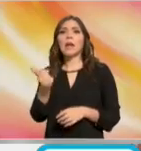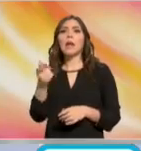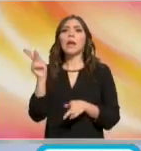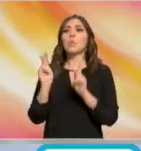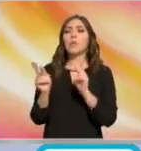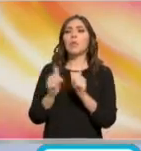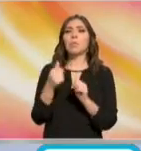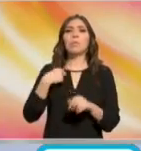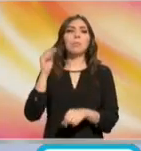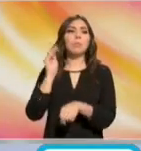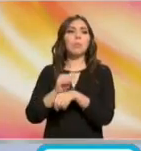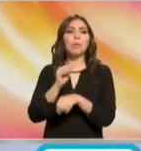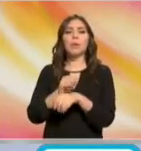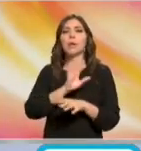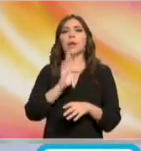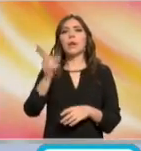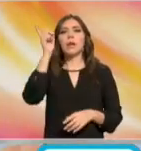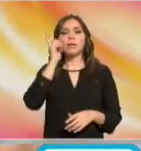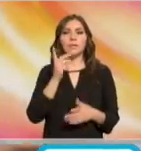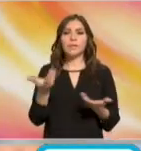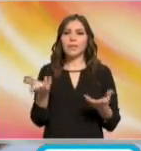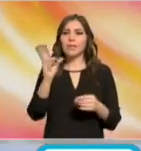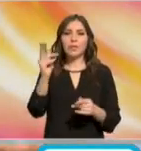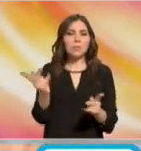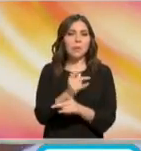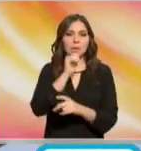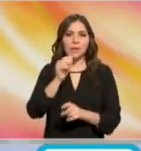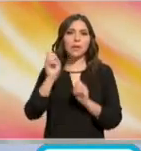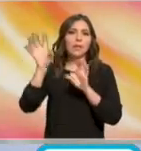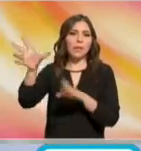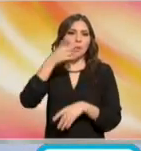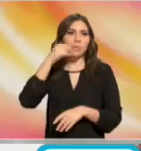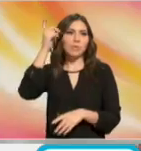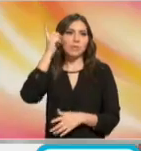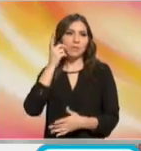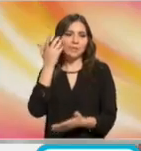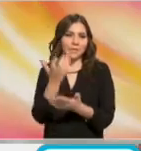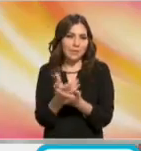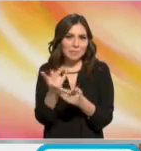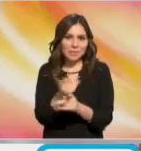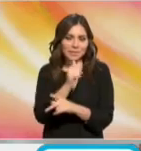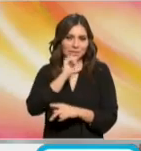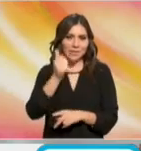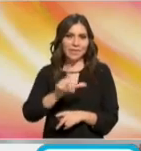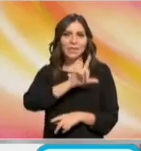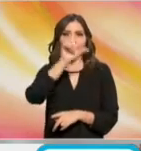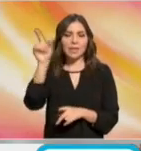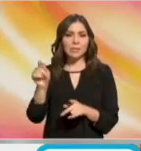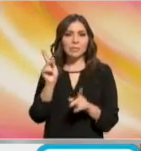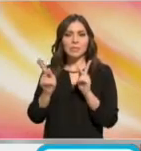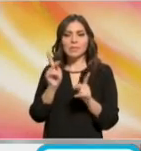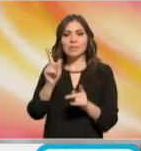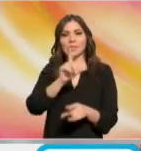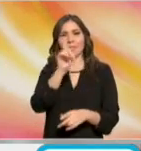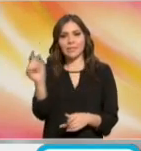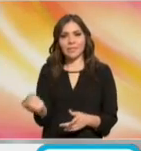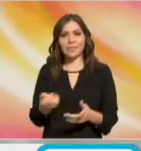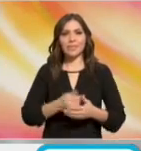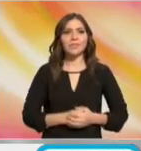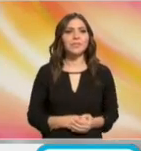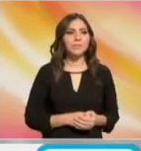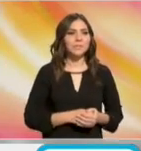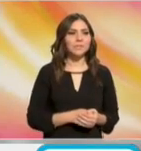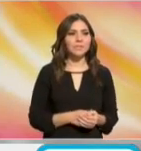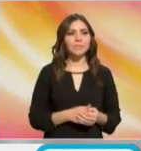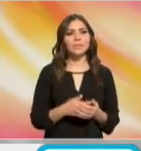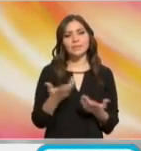conmigo". Usted, señora, platique con usted misma y duérmase deje que el también. señor duerma a gusto y Duérmase. usted después duerma Oye. tranquila. Ya por fin, a